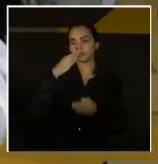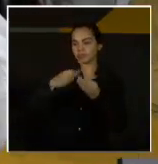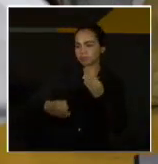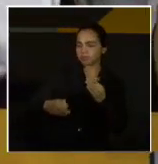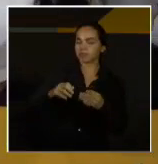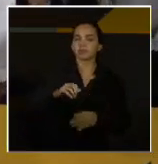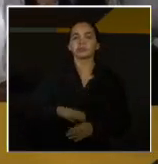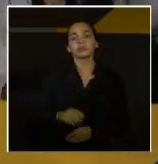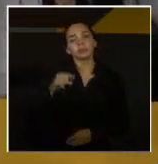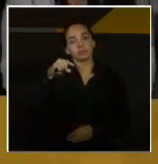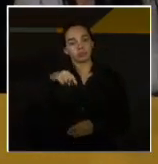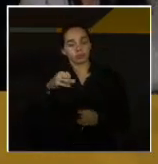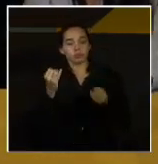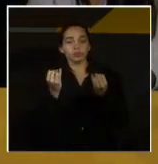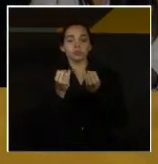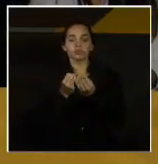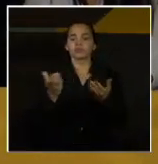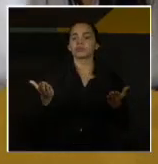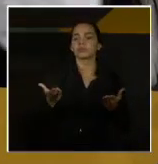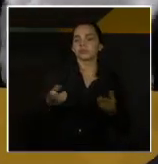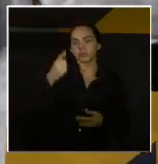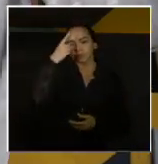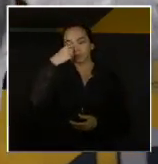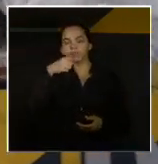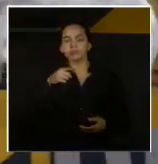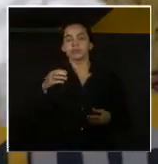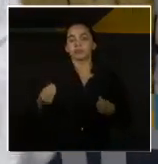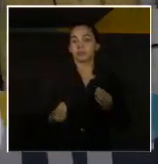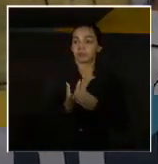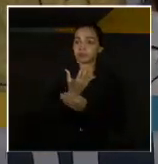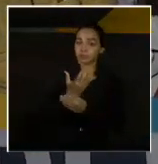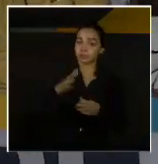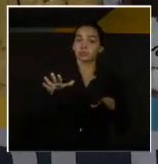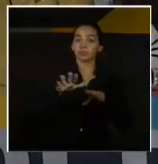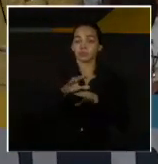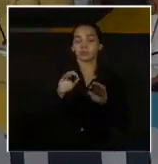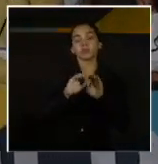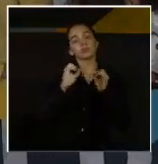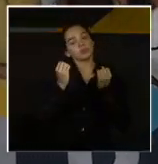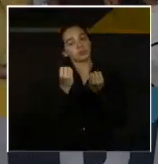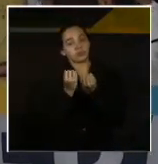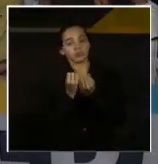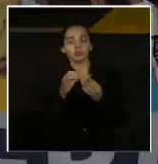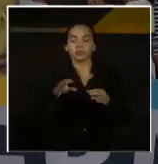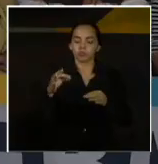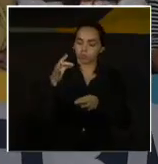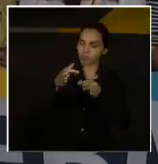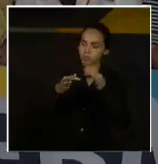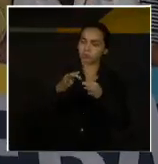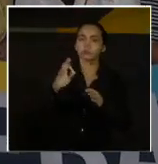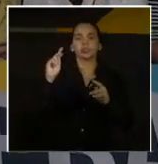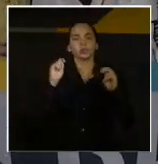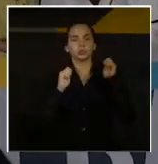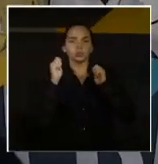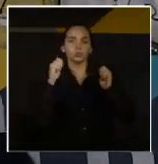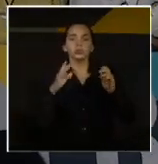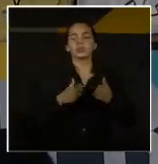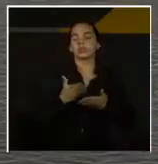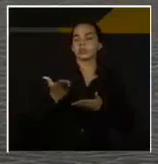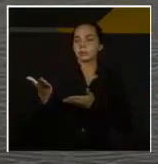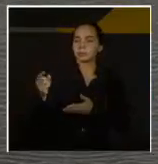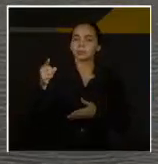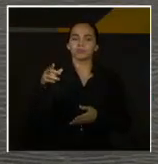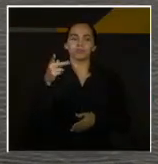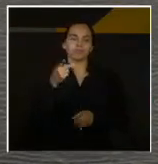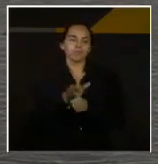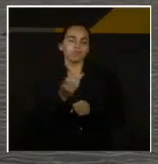intermediarismo. Y eso también lo vamos a hacer para el emprendimiento social, que son los artesanos. El turismo lo vamos a llevar allá,